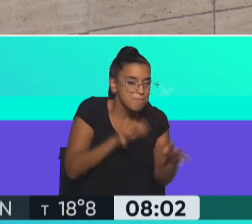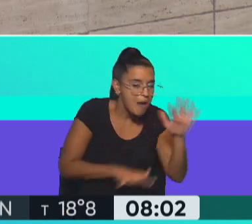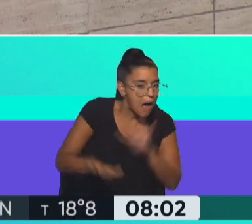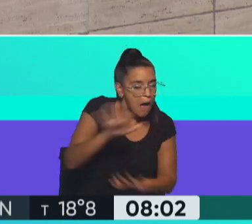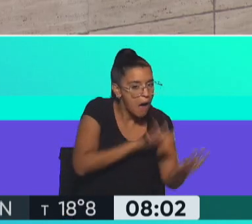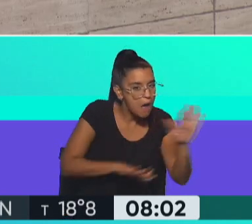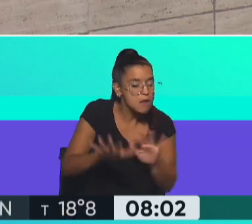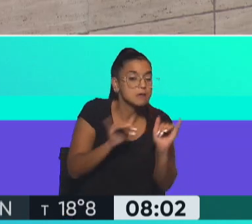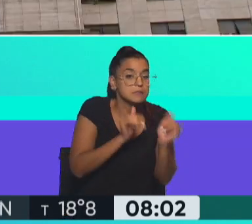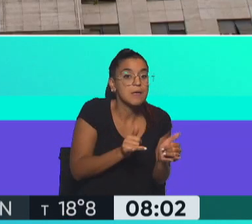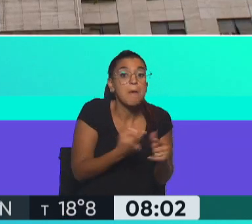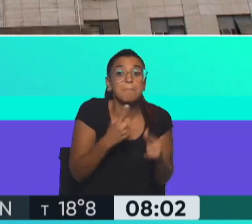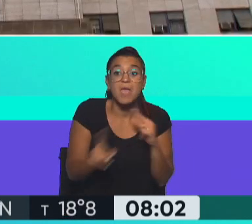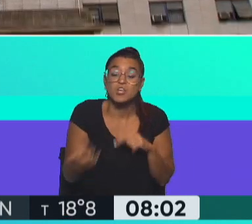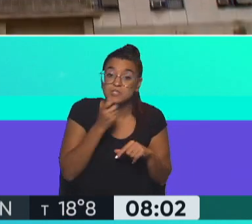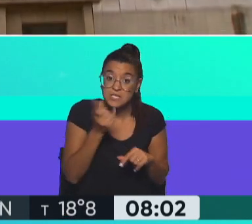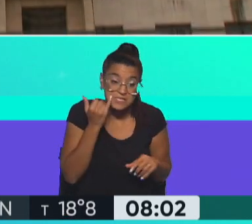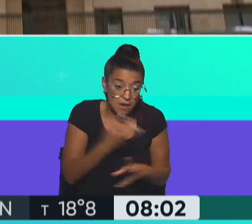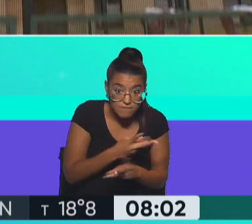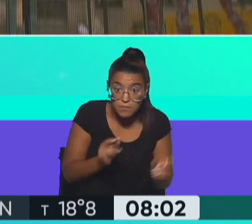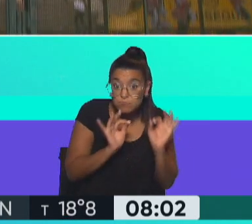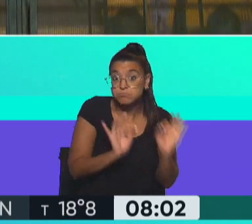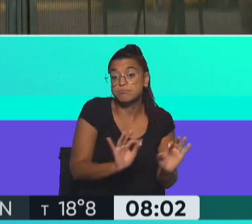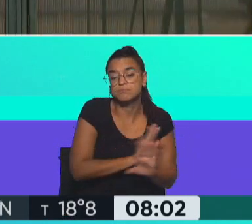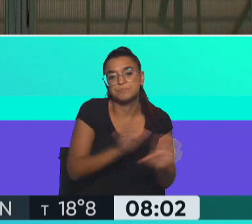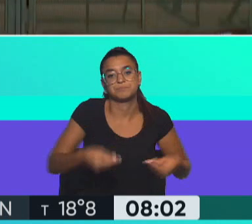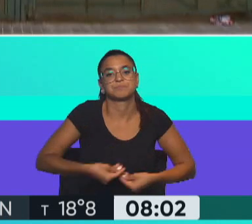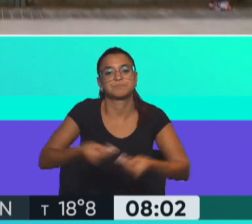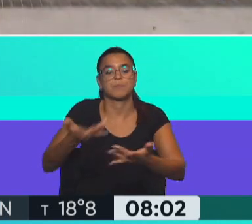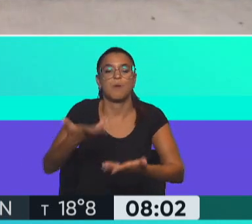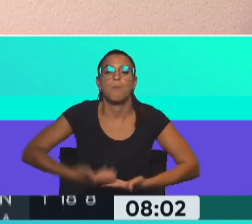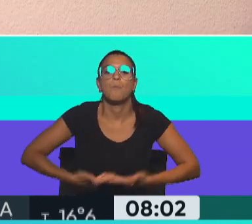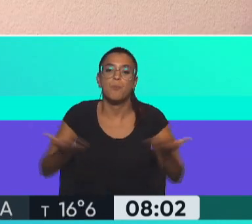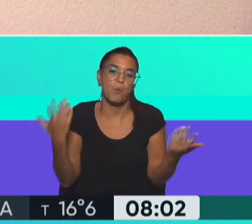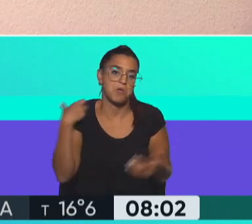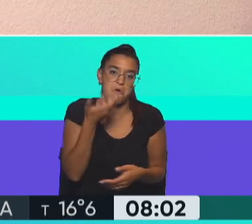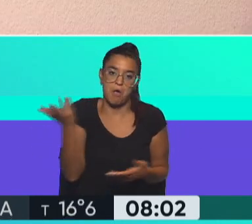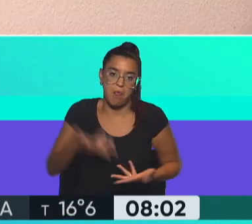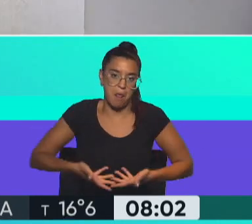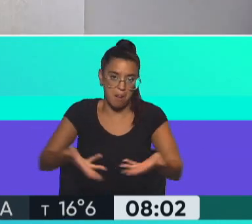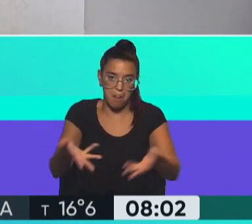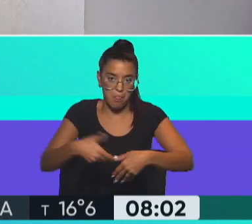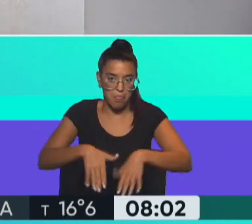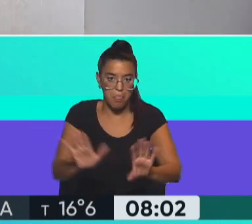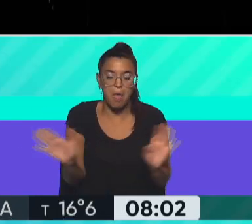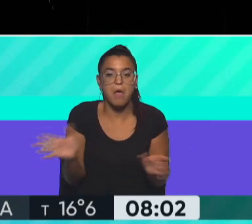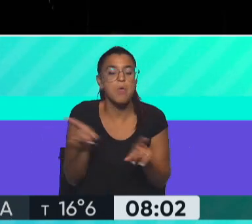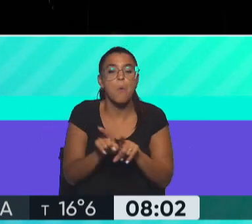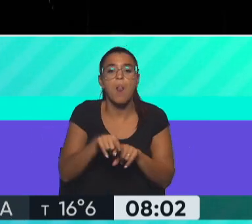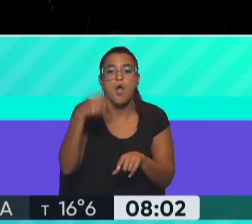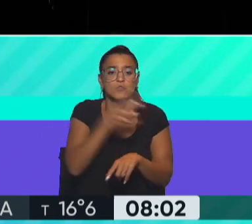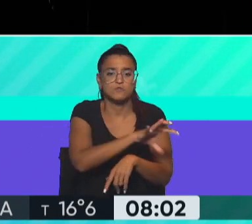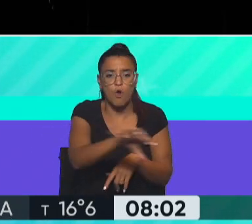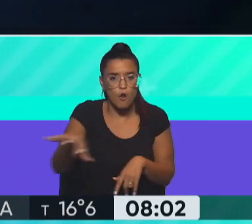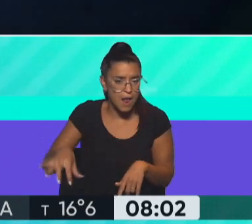de inteligencia, pero una vez que terminó esto, pasen a estar al acceso del público en general, como con cualquier organismo. ¿Y